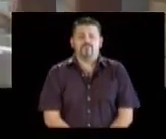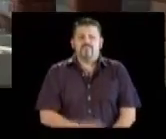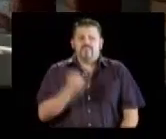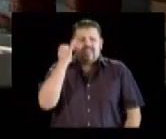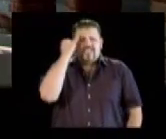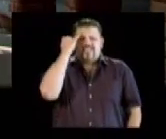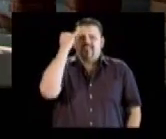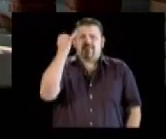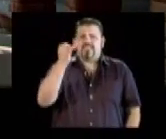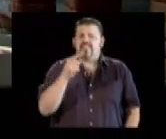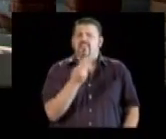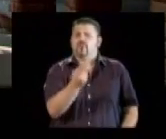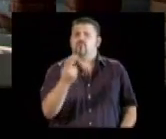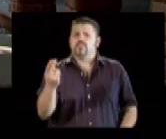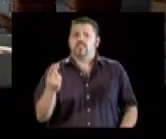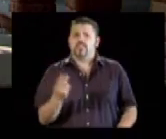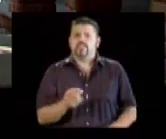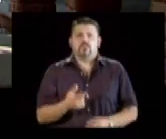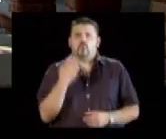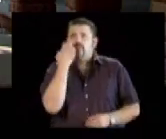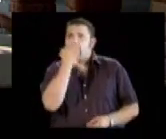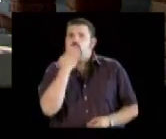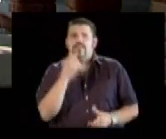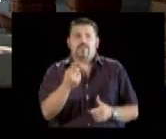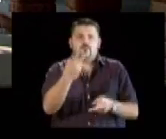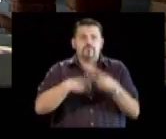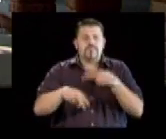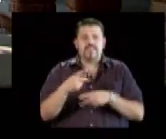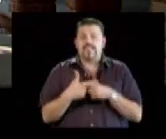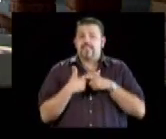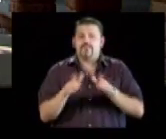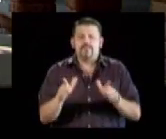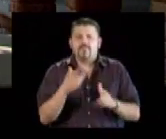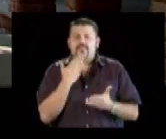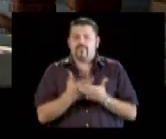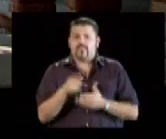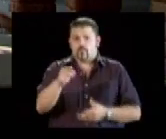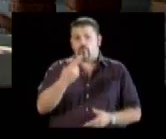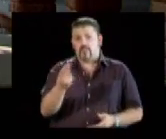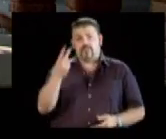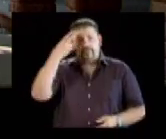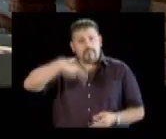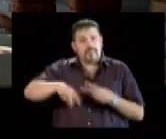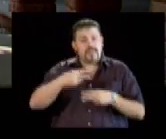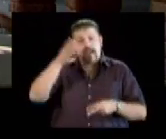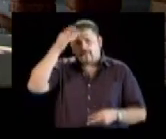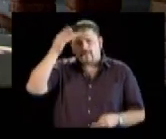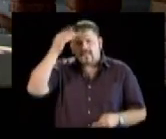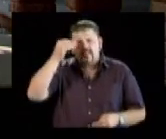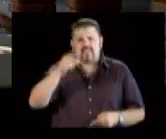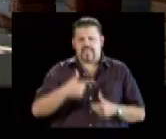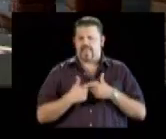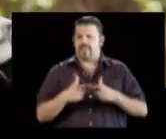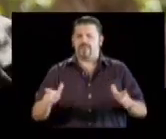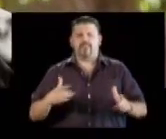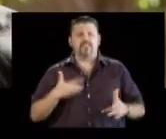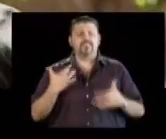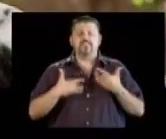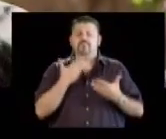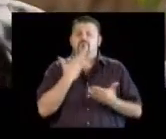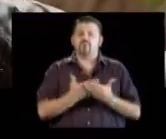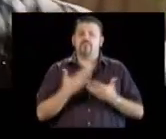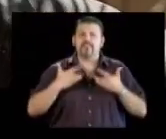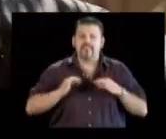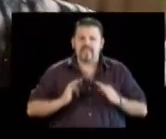Imagínense ustedes una escuela donde los niños vienen libremente, donde están contentos de aprender, de estudiar, donde el acento está en la libertad y en la creatividad. Un